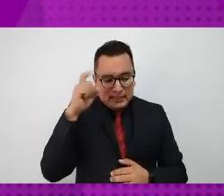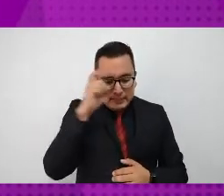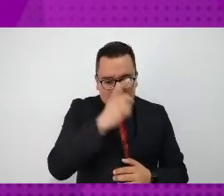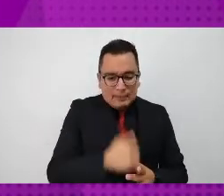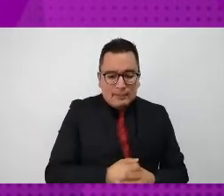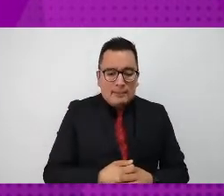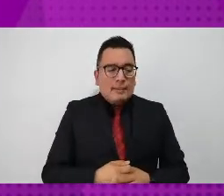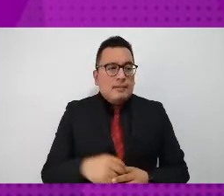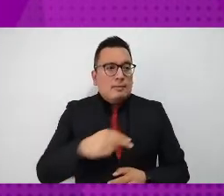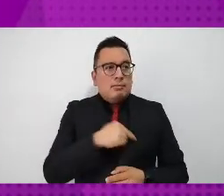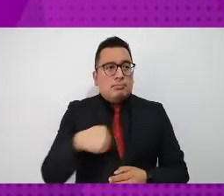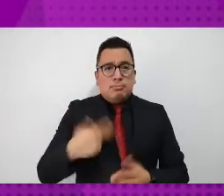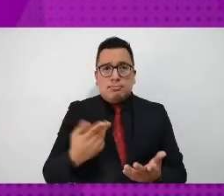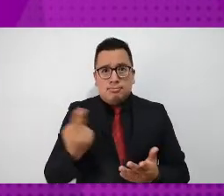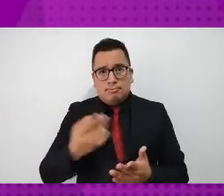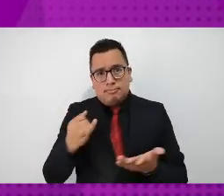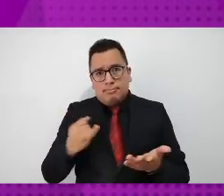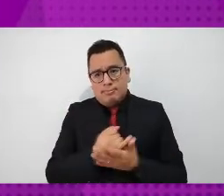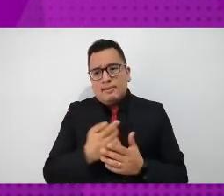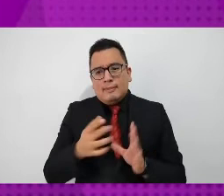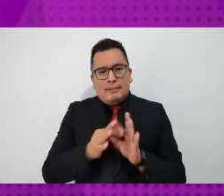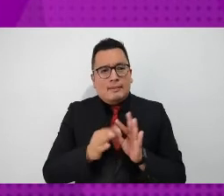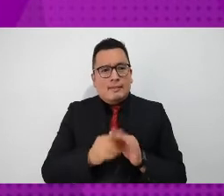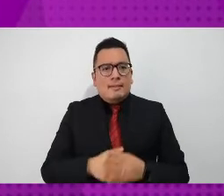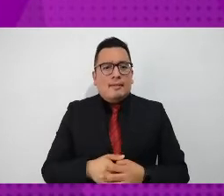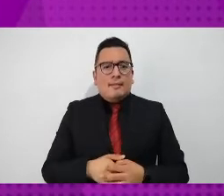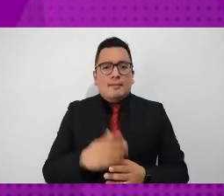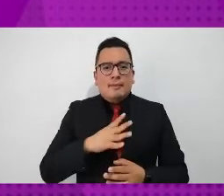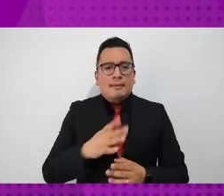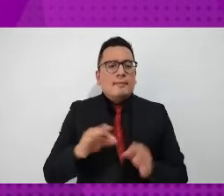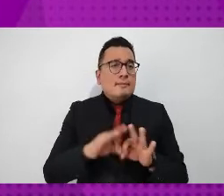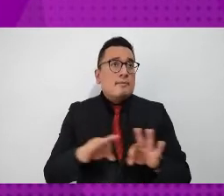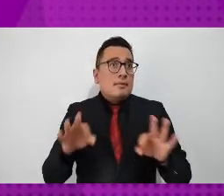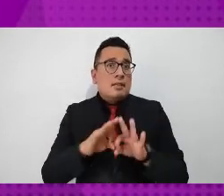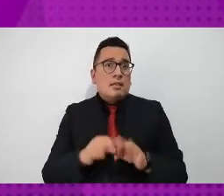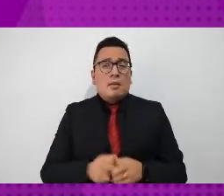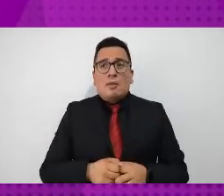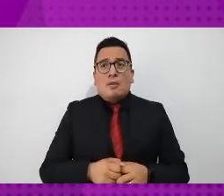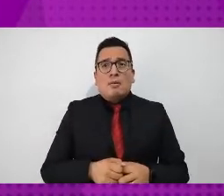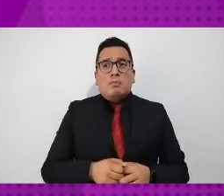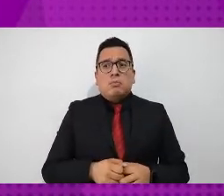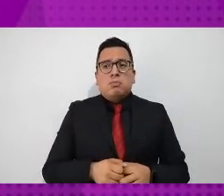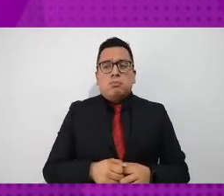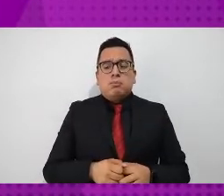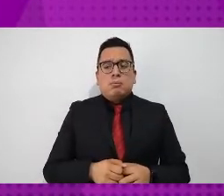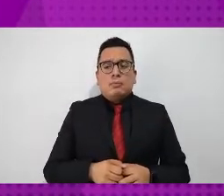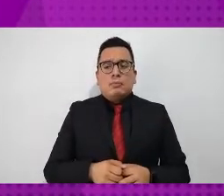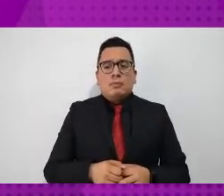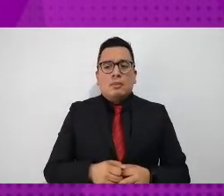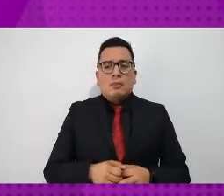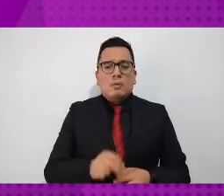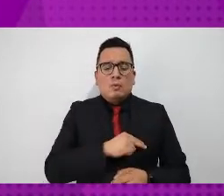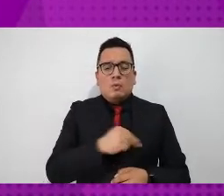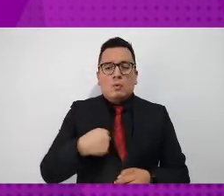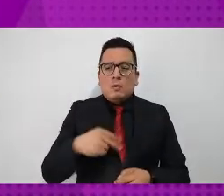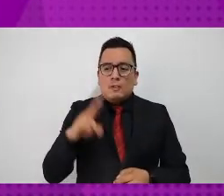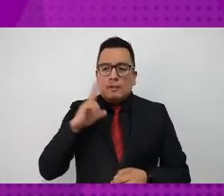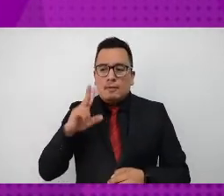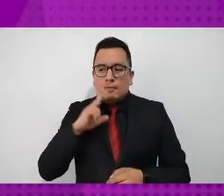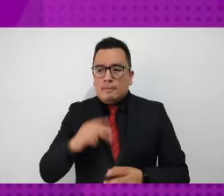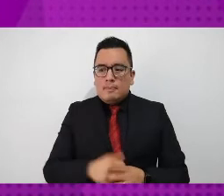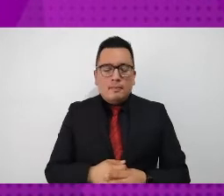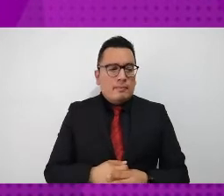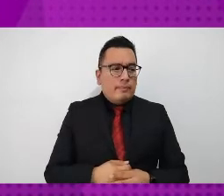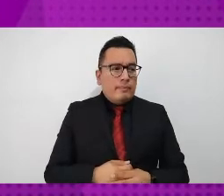una coyuntura nacional donde se habla del papel de los organismos electorales y qué importante fue ver el resultado